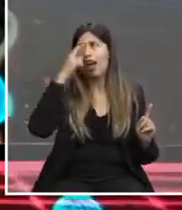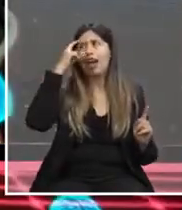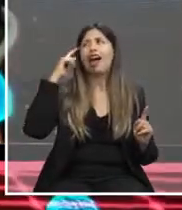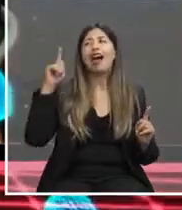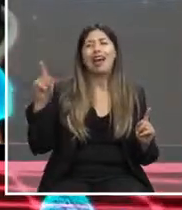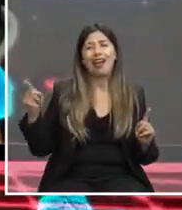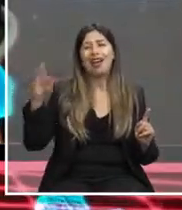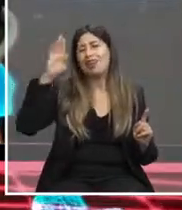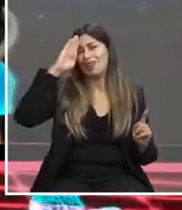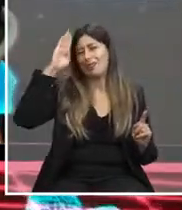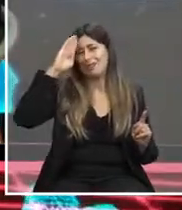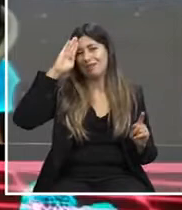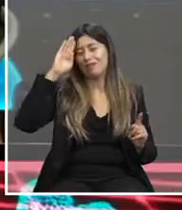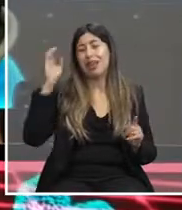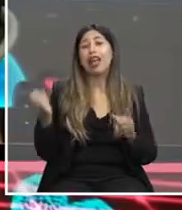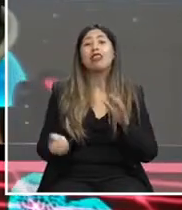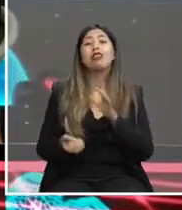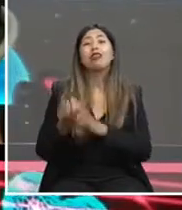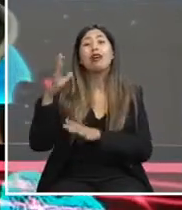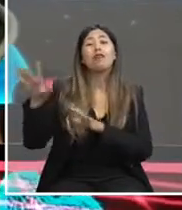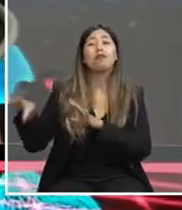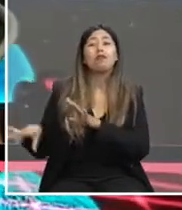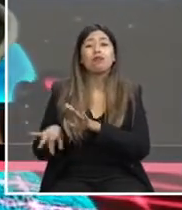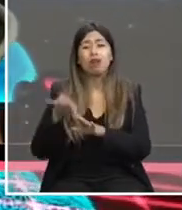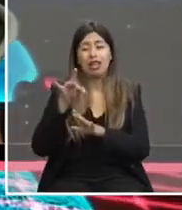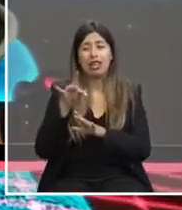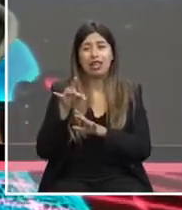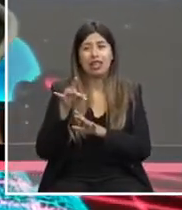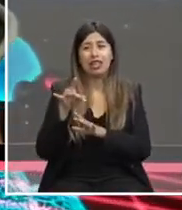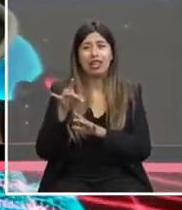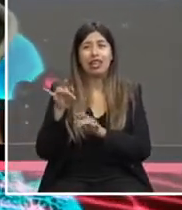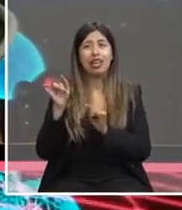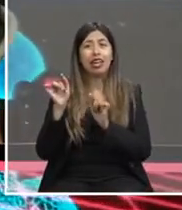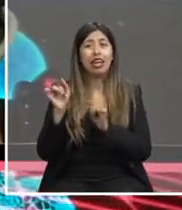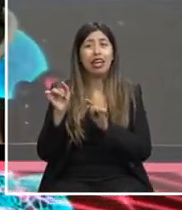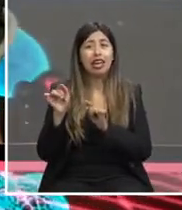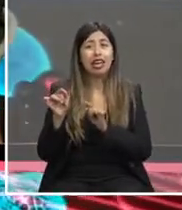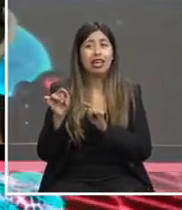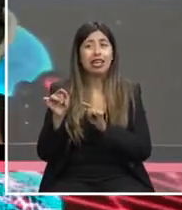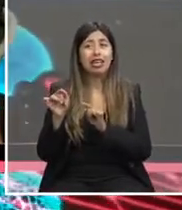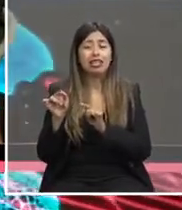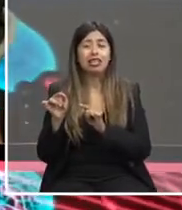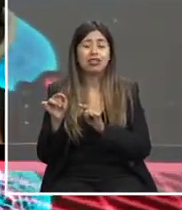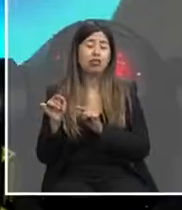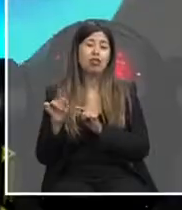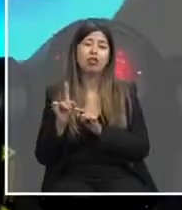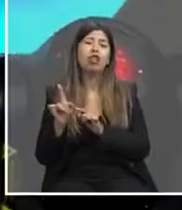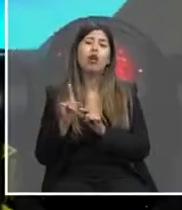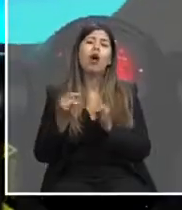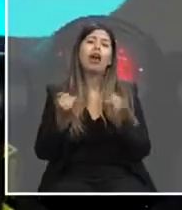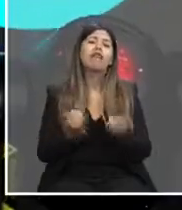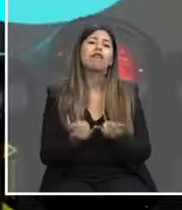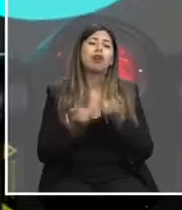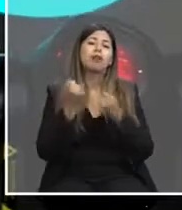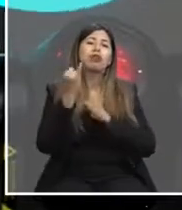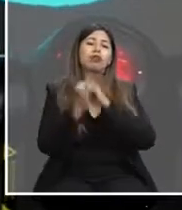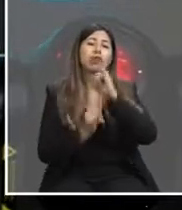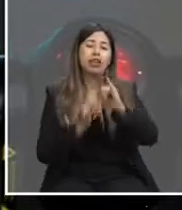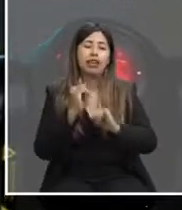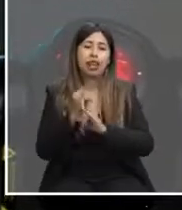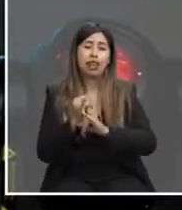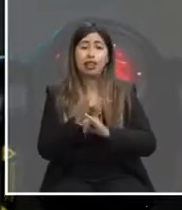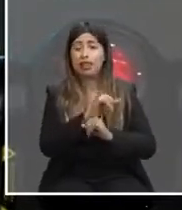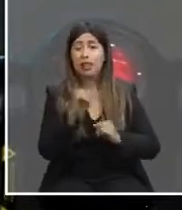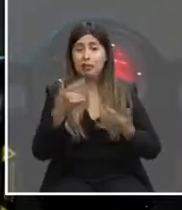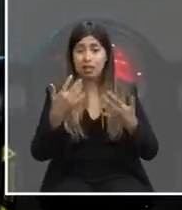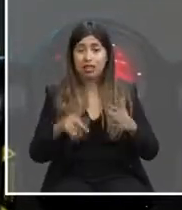empieza a surgir una nueva fuente de aproximación a eso. Esto antes de que llegue la información digital y toda la tecnología. Cuando llega